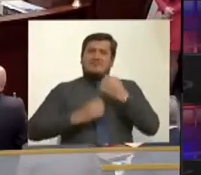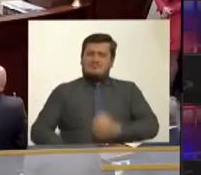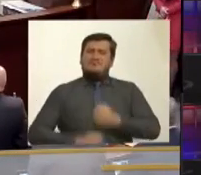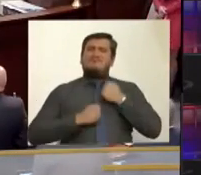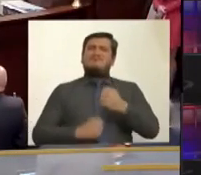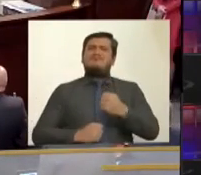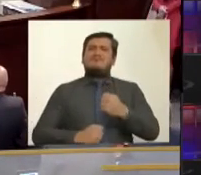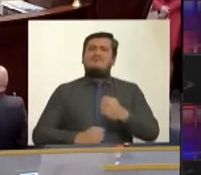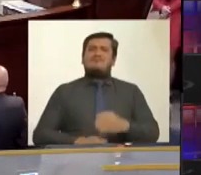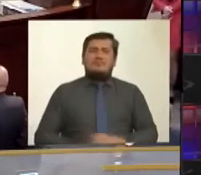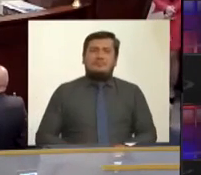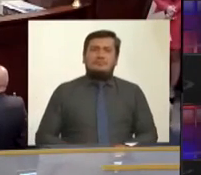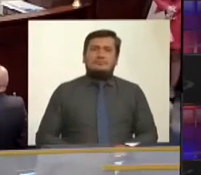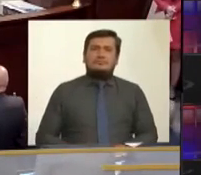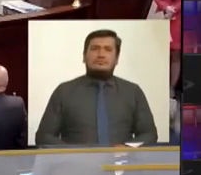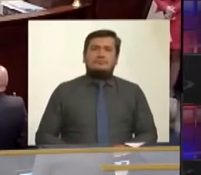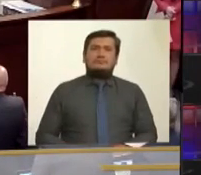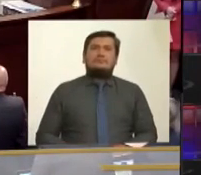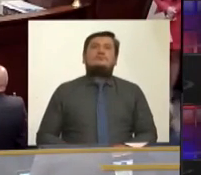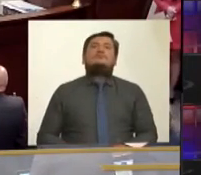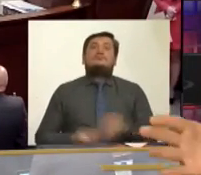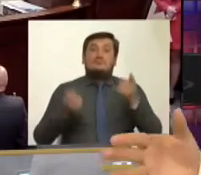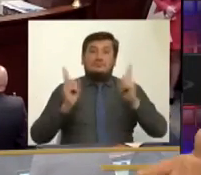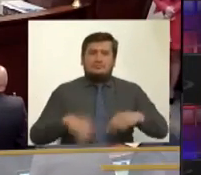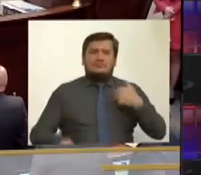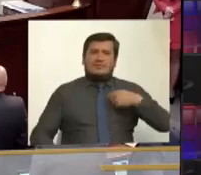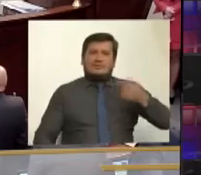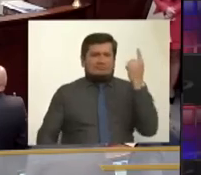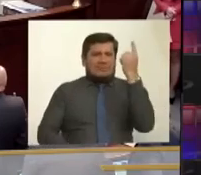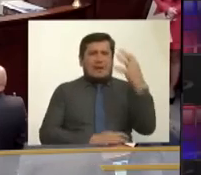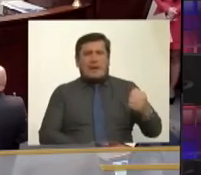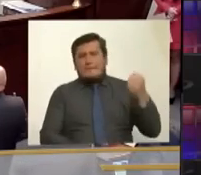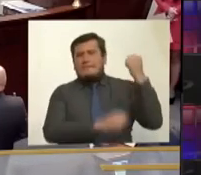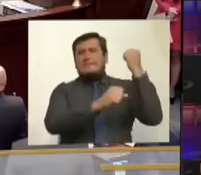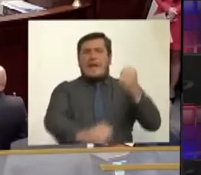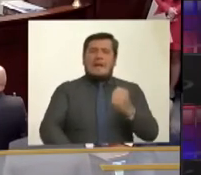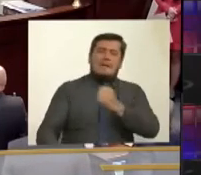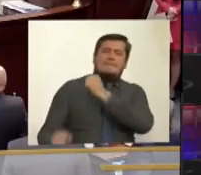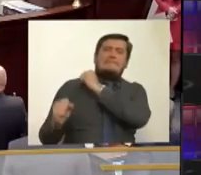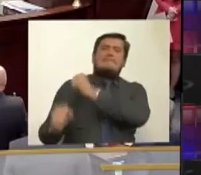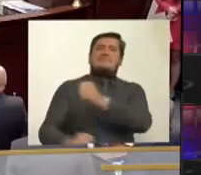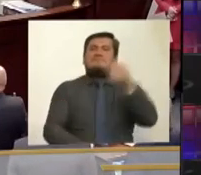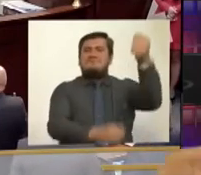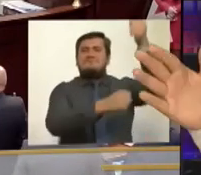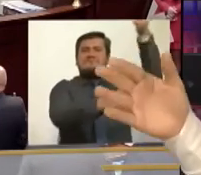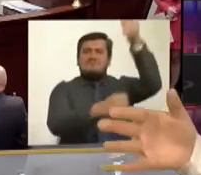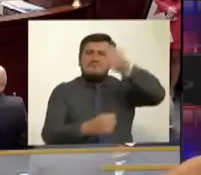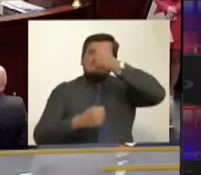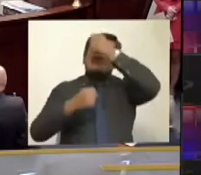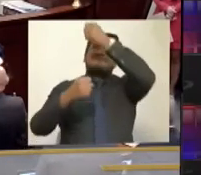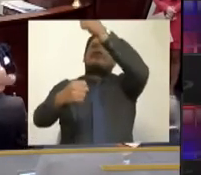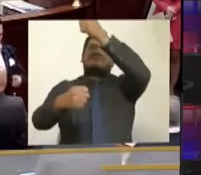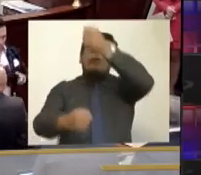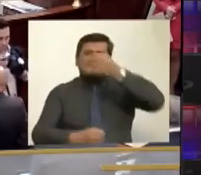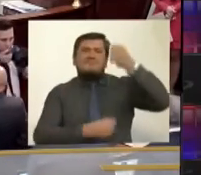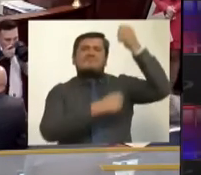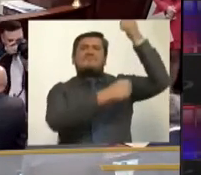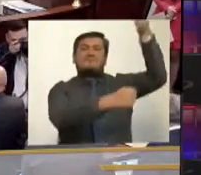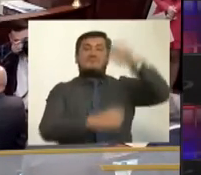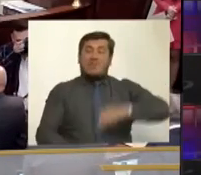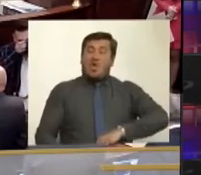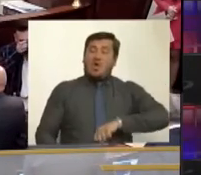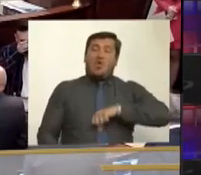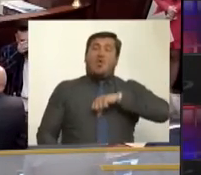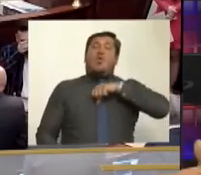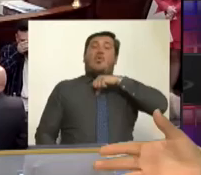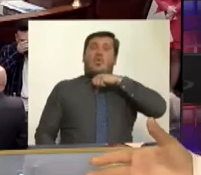indígenas a la plenaria del Senado de la República para que expresaran su postura respecto a la situación que vive Colombia en materia de